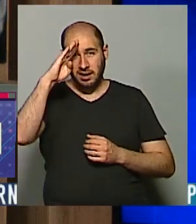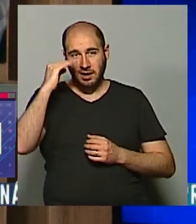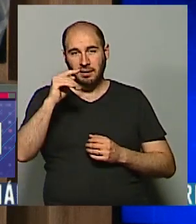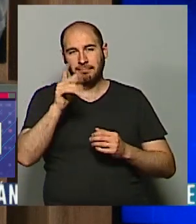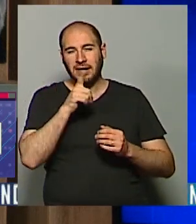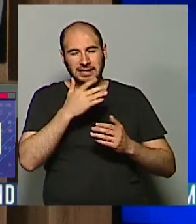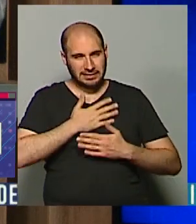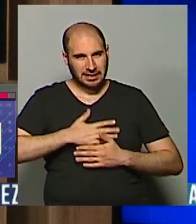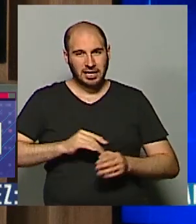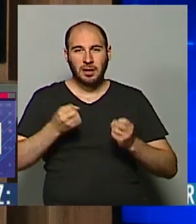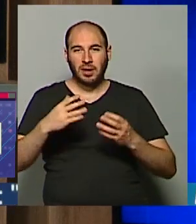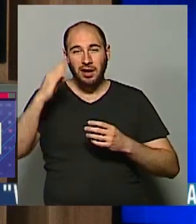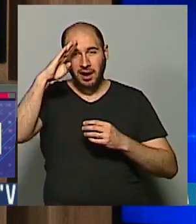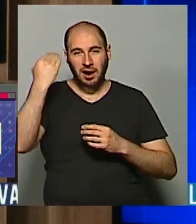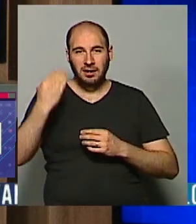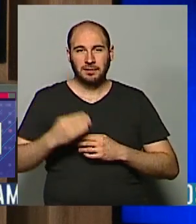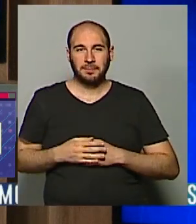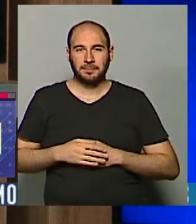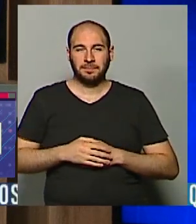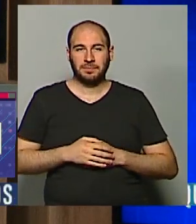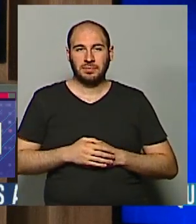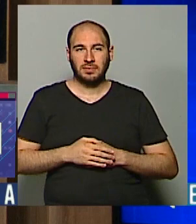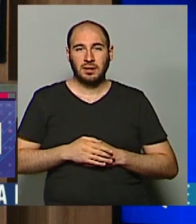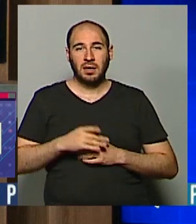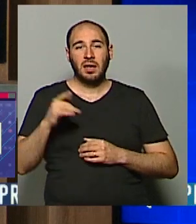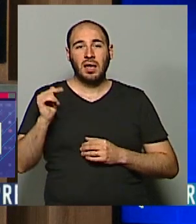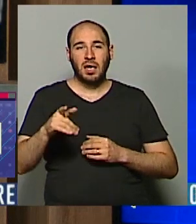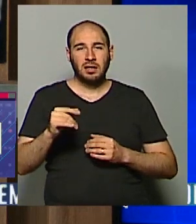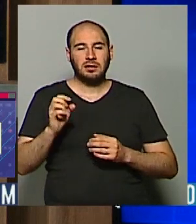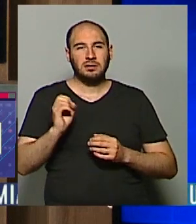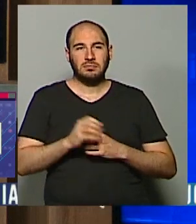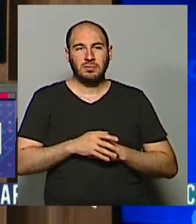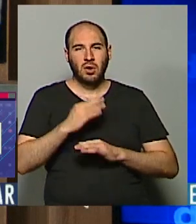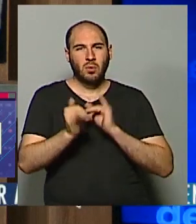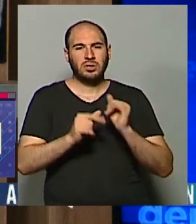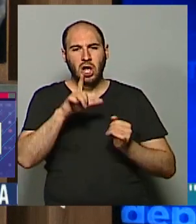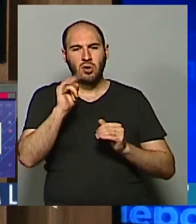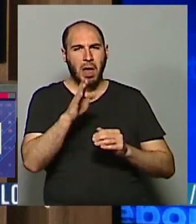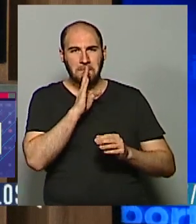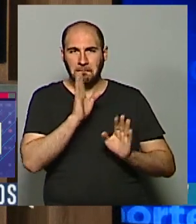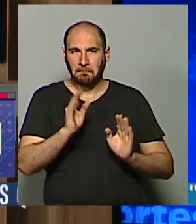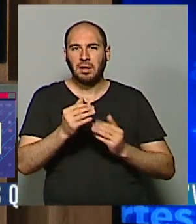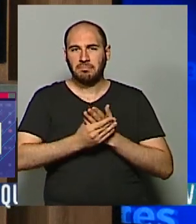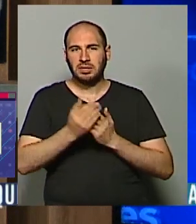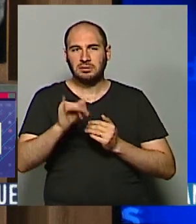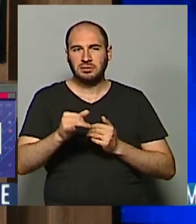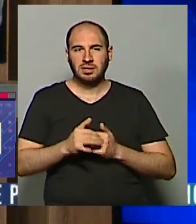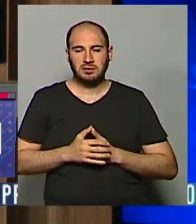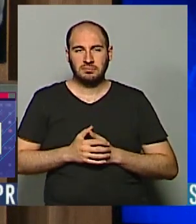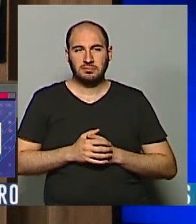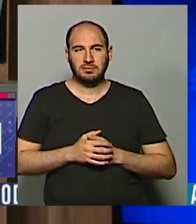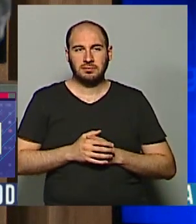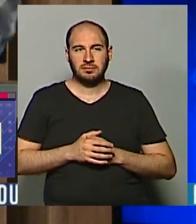entre comillas, ¿no es cierto? Bolsonaro ha evitado nombrar a Lula, sí lo han hecho sus ministros,